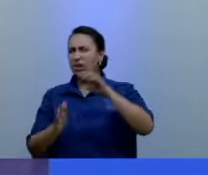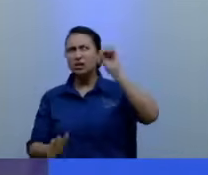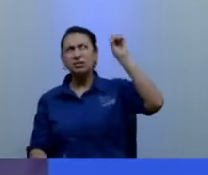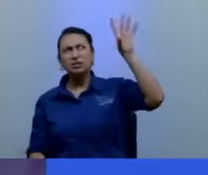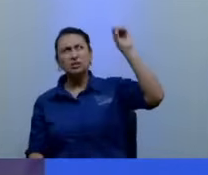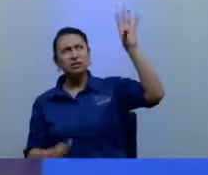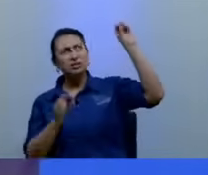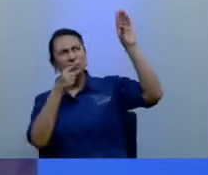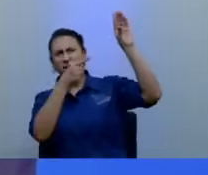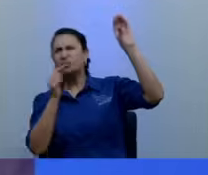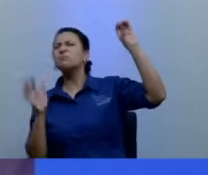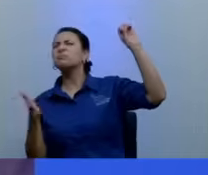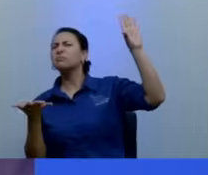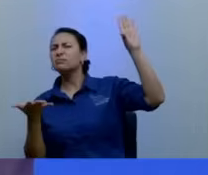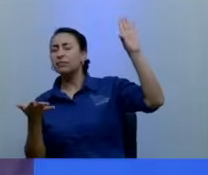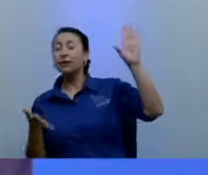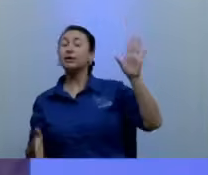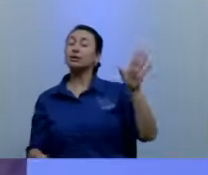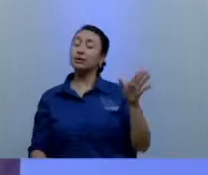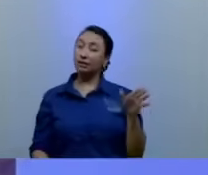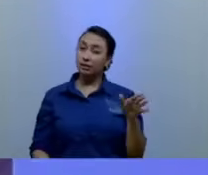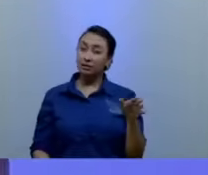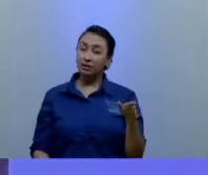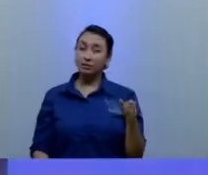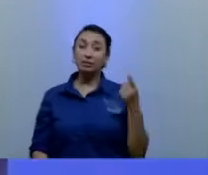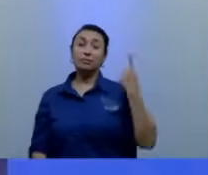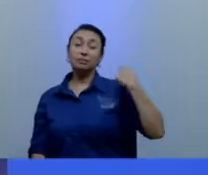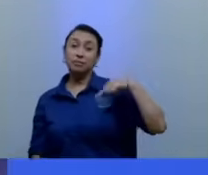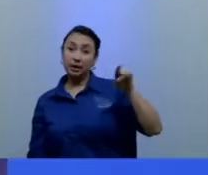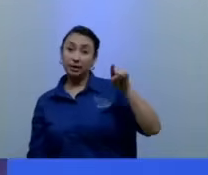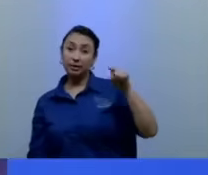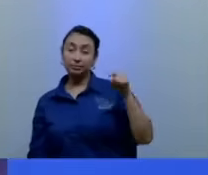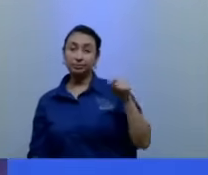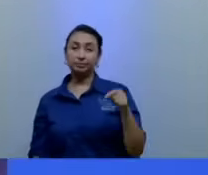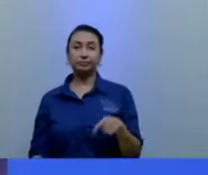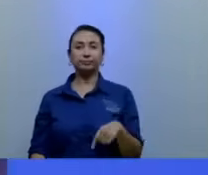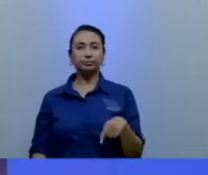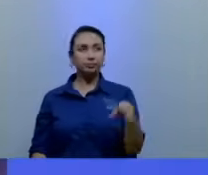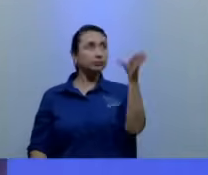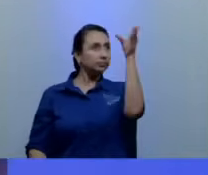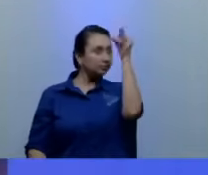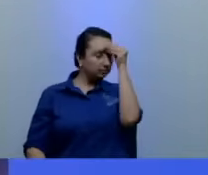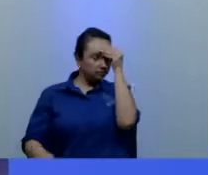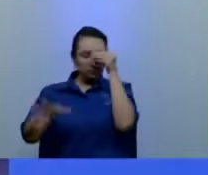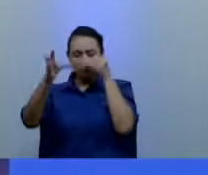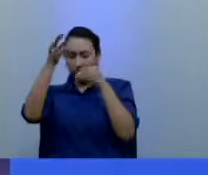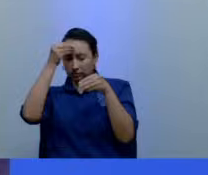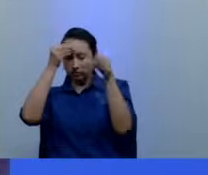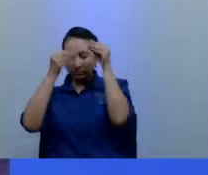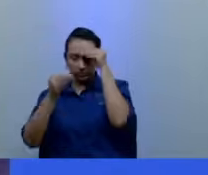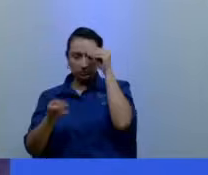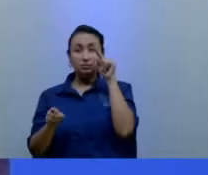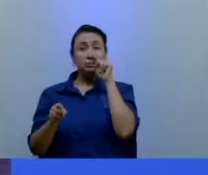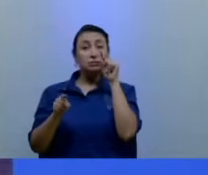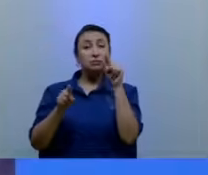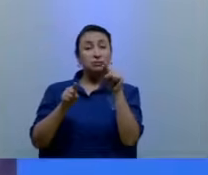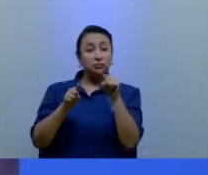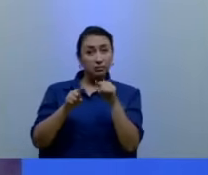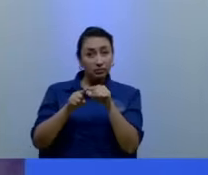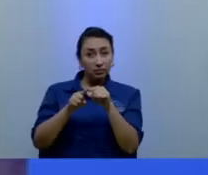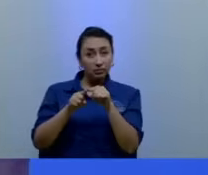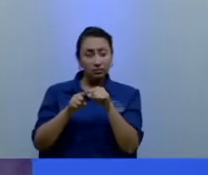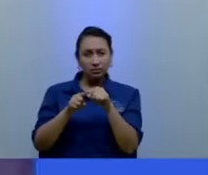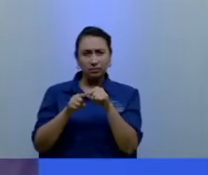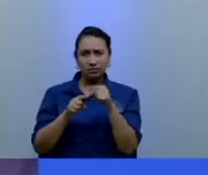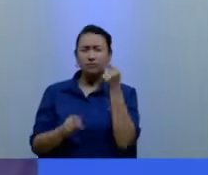En nosotros, aprenderlo de tal manera que también lo podamos llevar a cabo. ¿Cuál? Bueno, pues la eliminación de